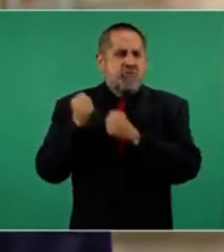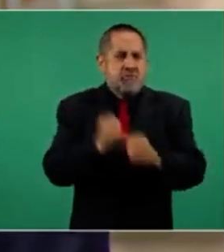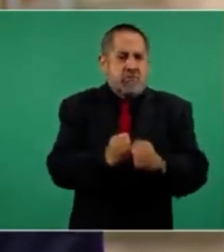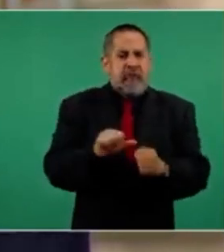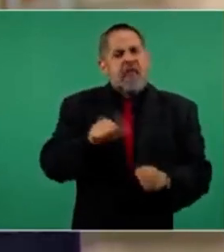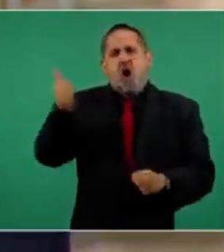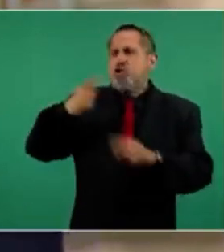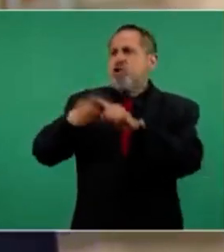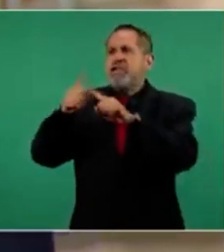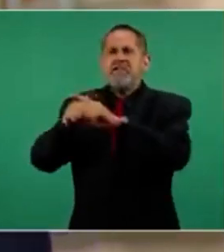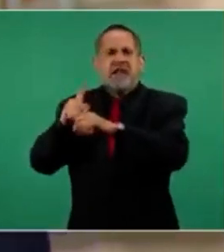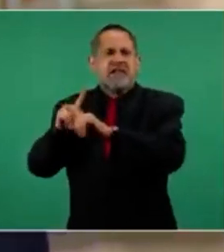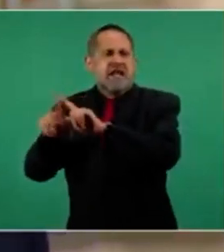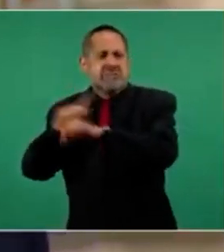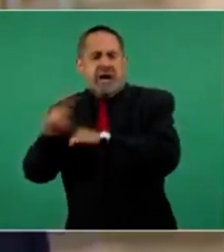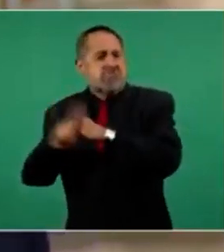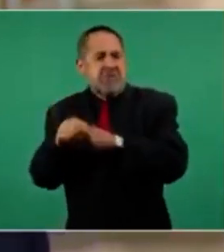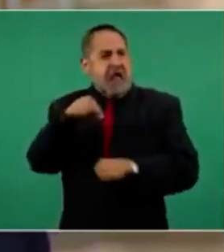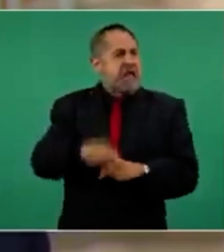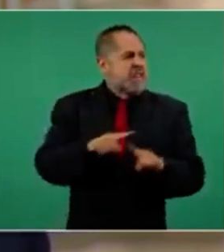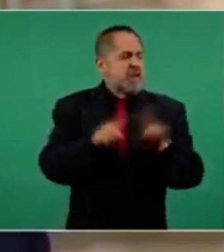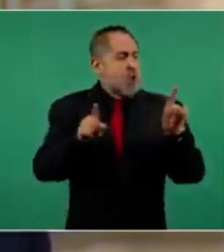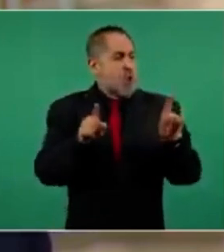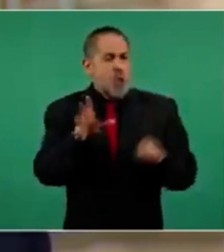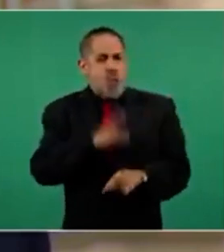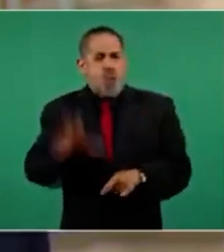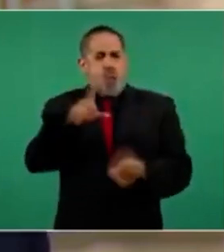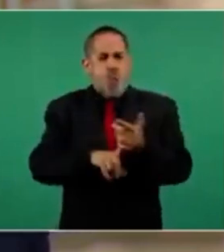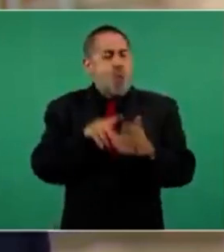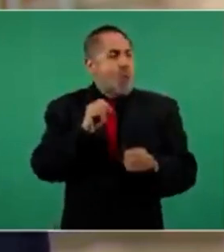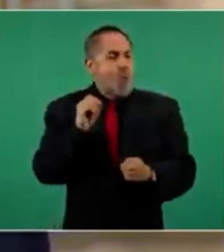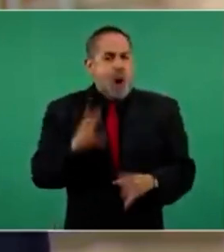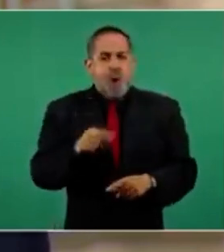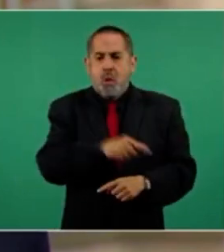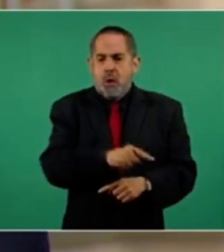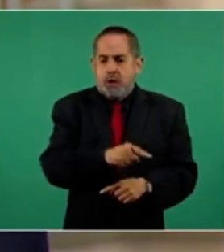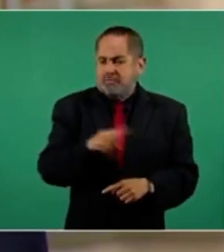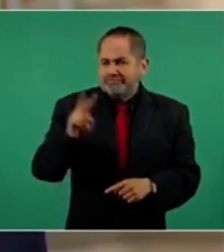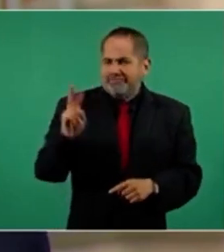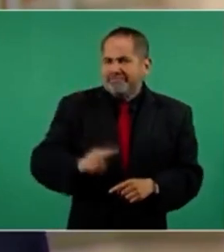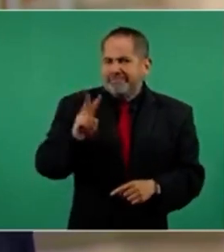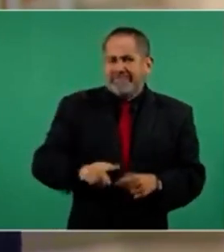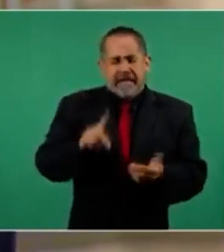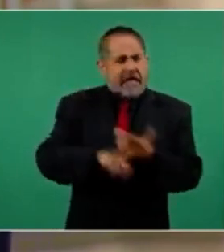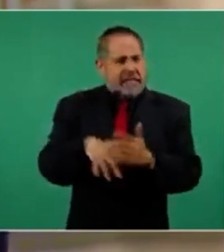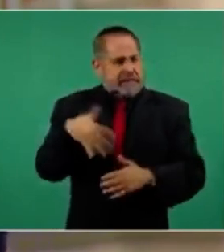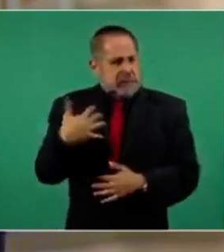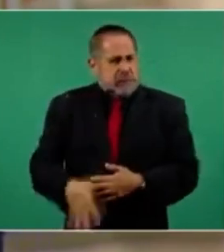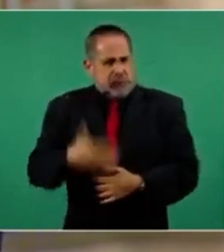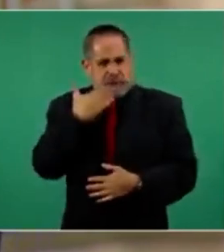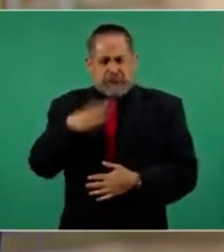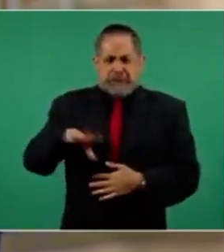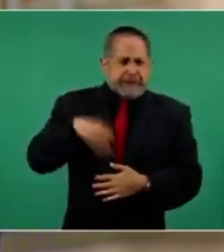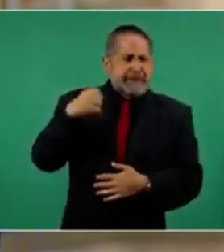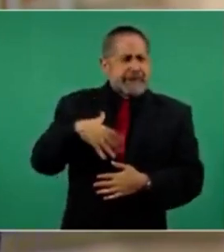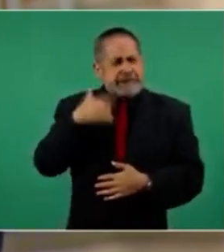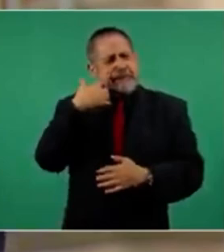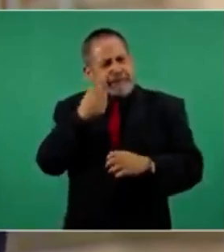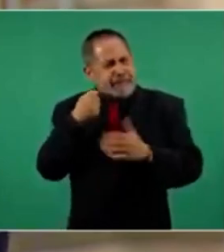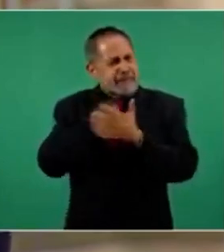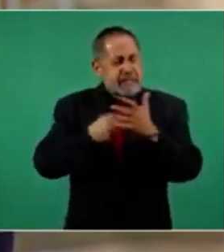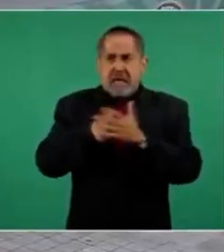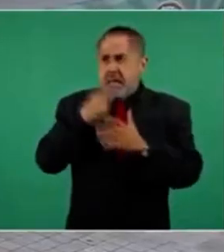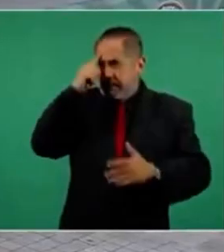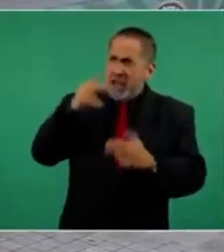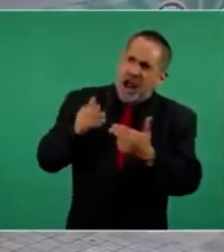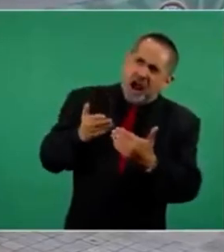tipificaron a la época de las independencias. Su impacto fue, sin dudas, extraordinario en la lucha libertaria y